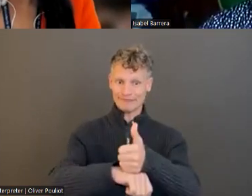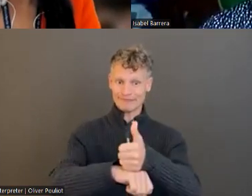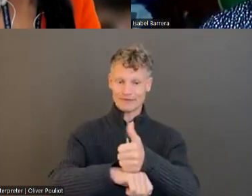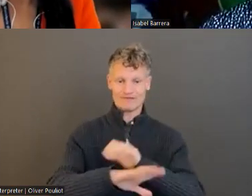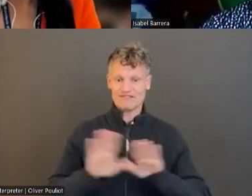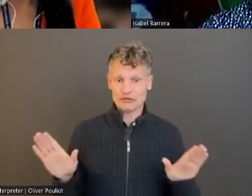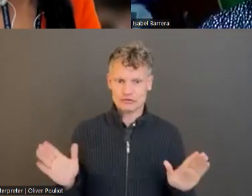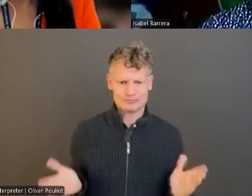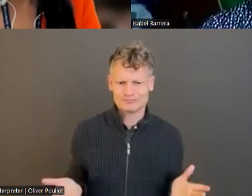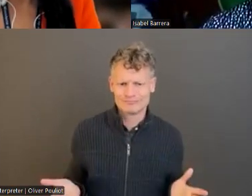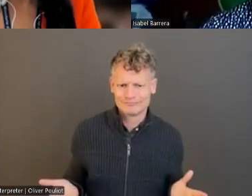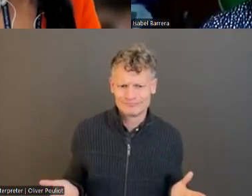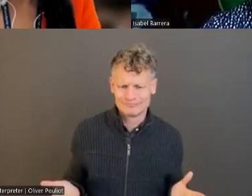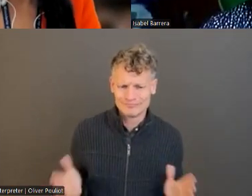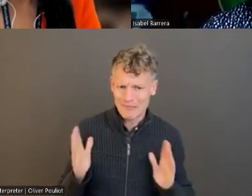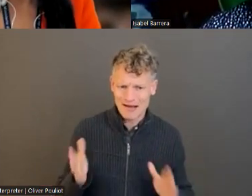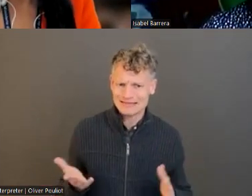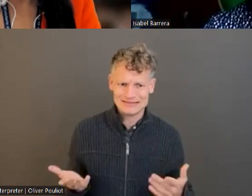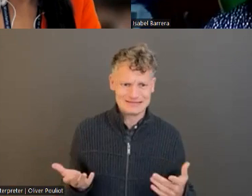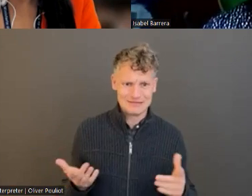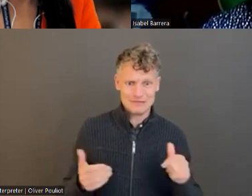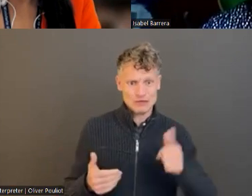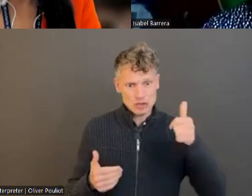implementarlas y cómo monitorearlas.